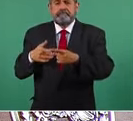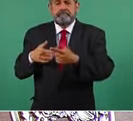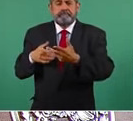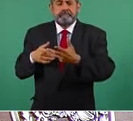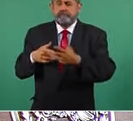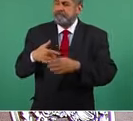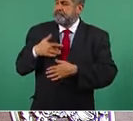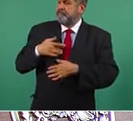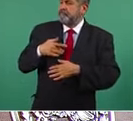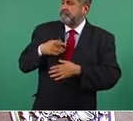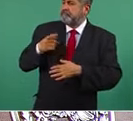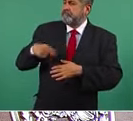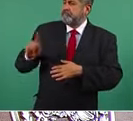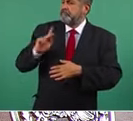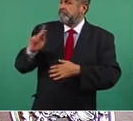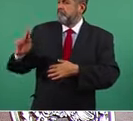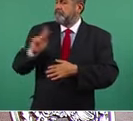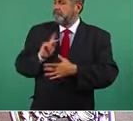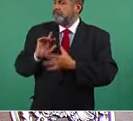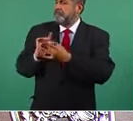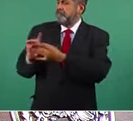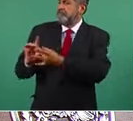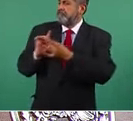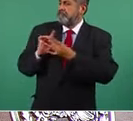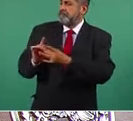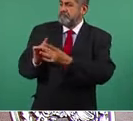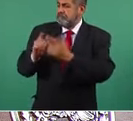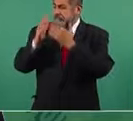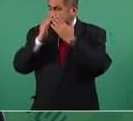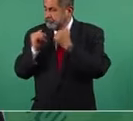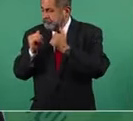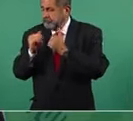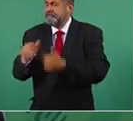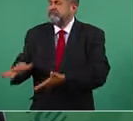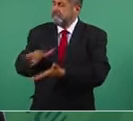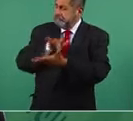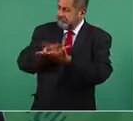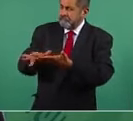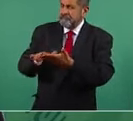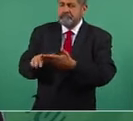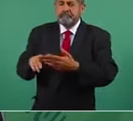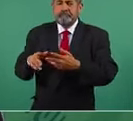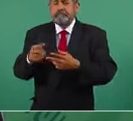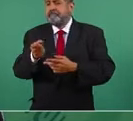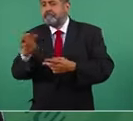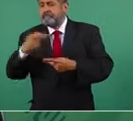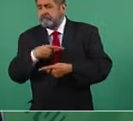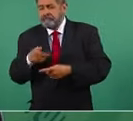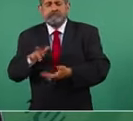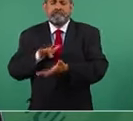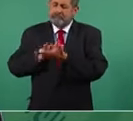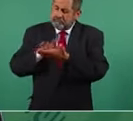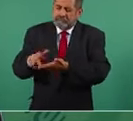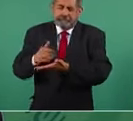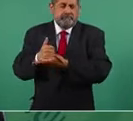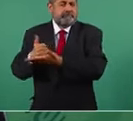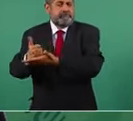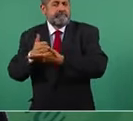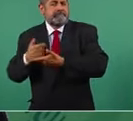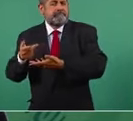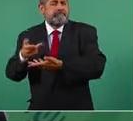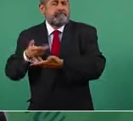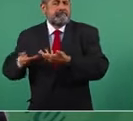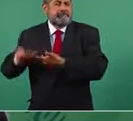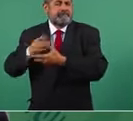voltear a ver a los desposeídos, a los necesitados, a los marginados, que no se